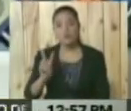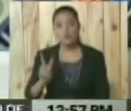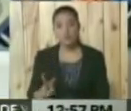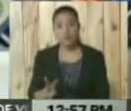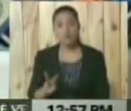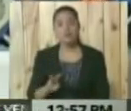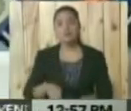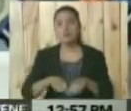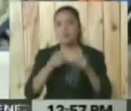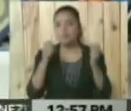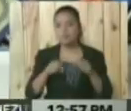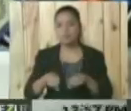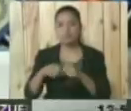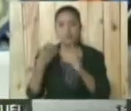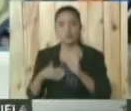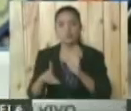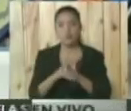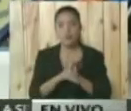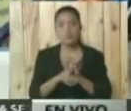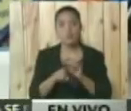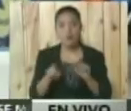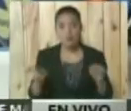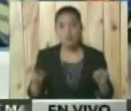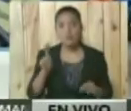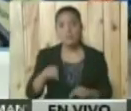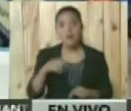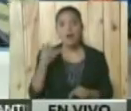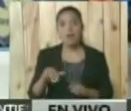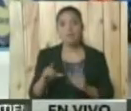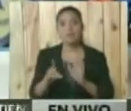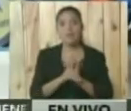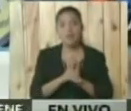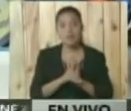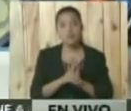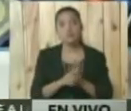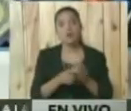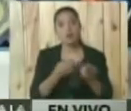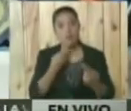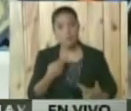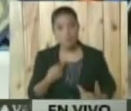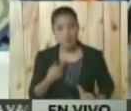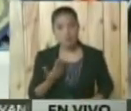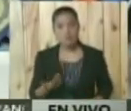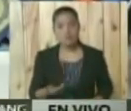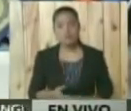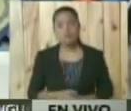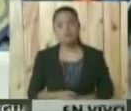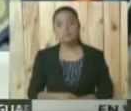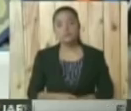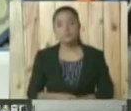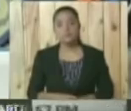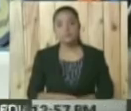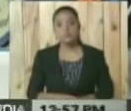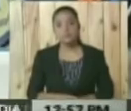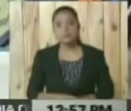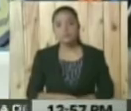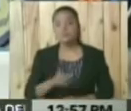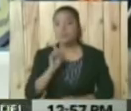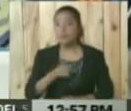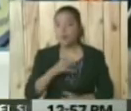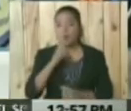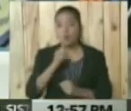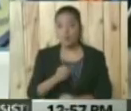les vulneraron sus derechos tienen también derecho a la reparación, y también confirma el